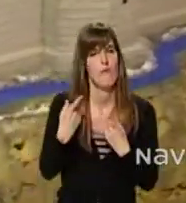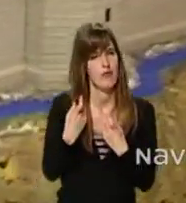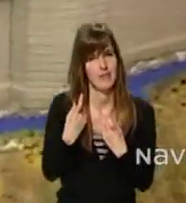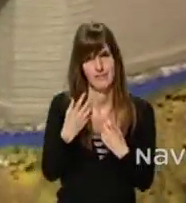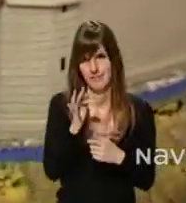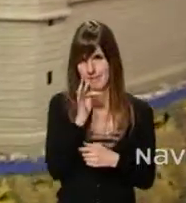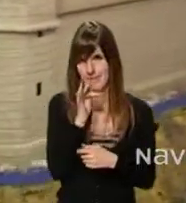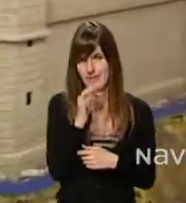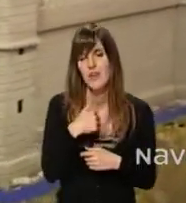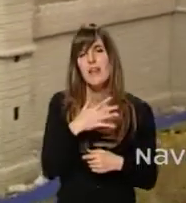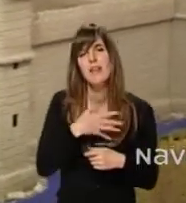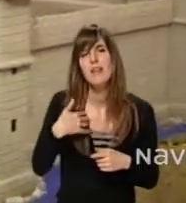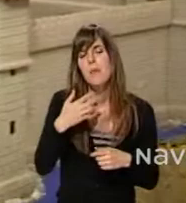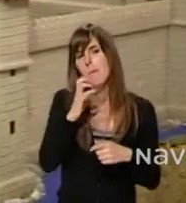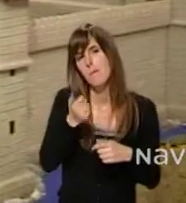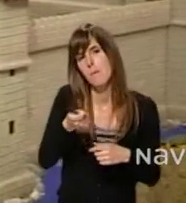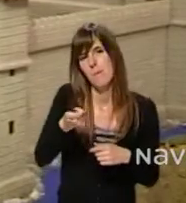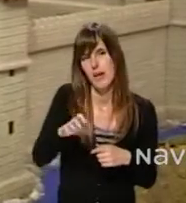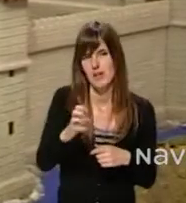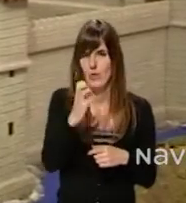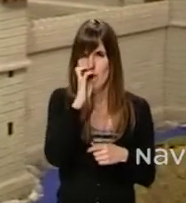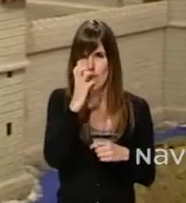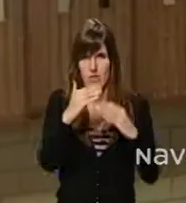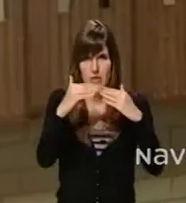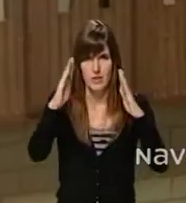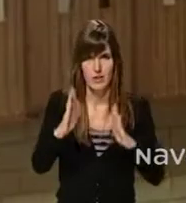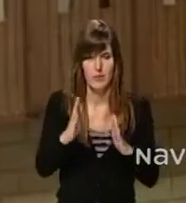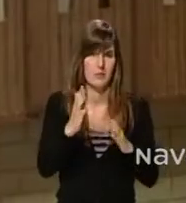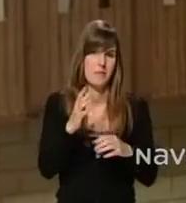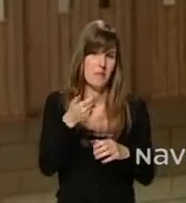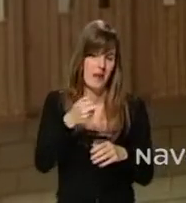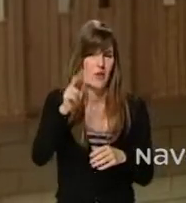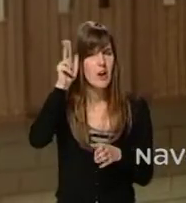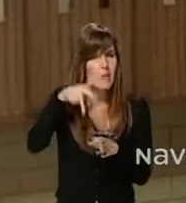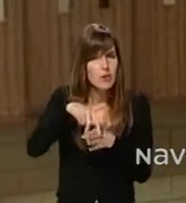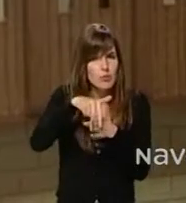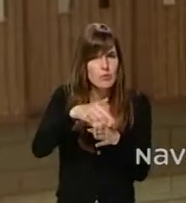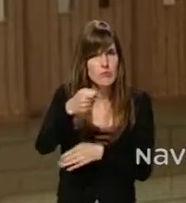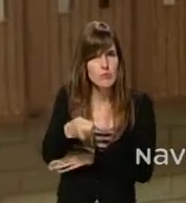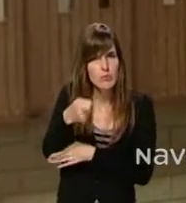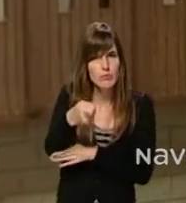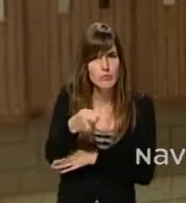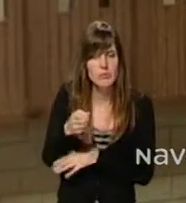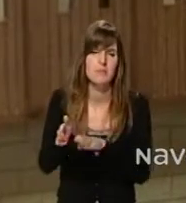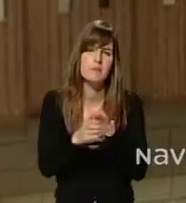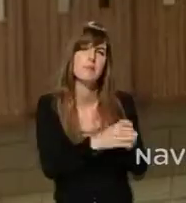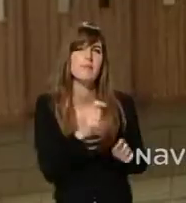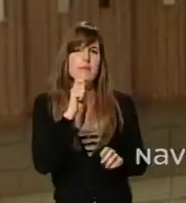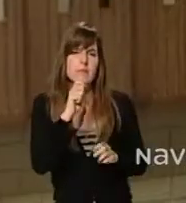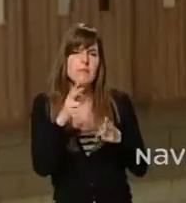una especie de circo con 2 caballos, con lanzas y demás. ¿Qué es lo que más te gusta de este trabajo de las